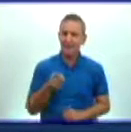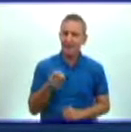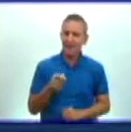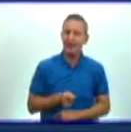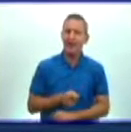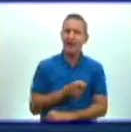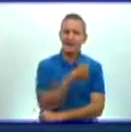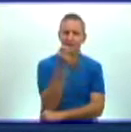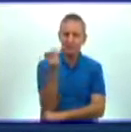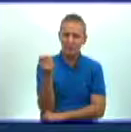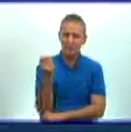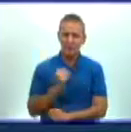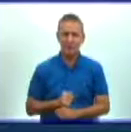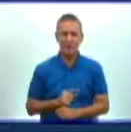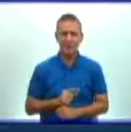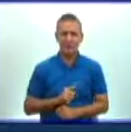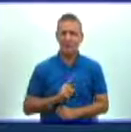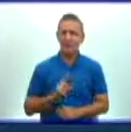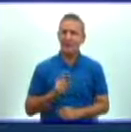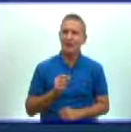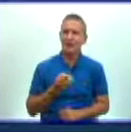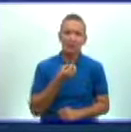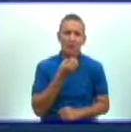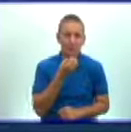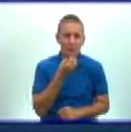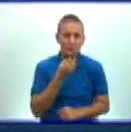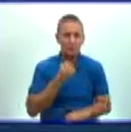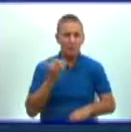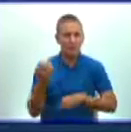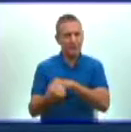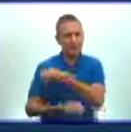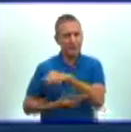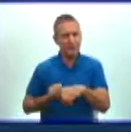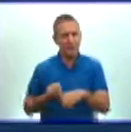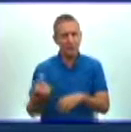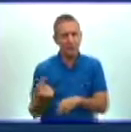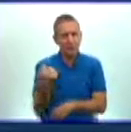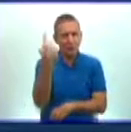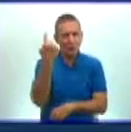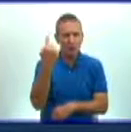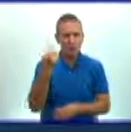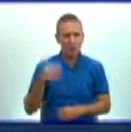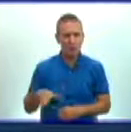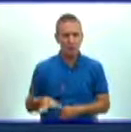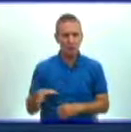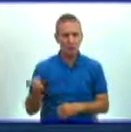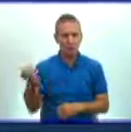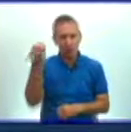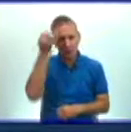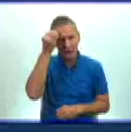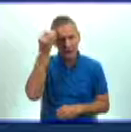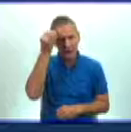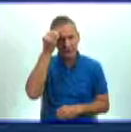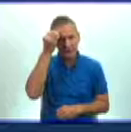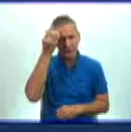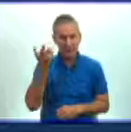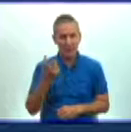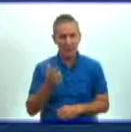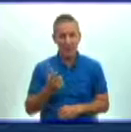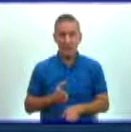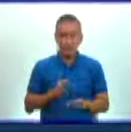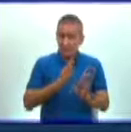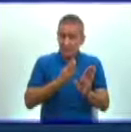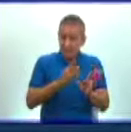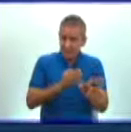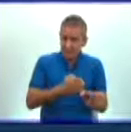insuperable, insustituible, y que con solo aprender, con solo ser